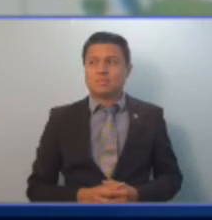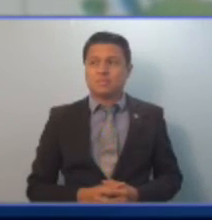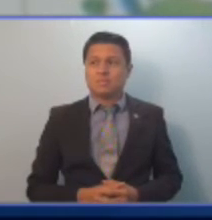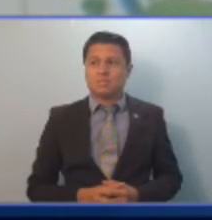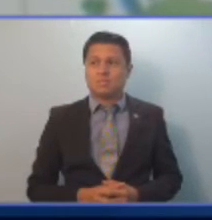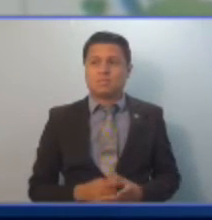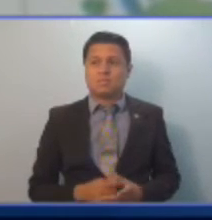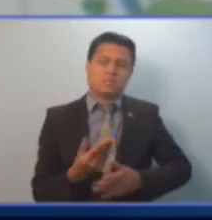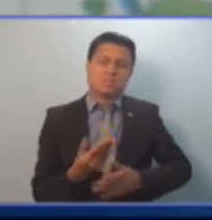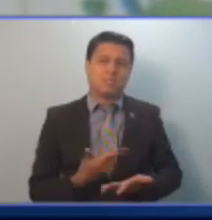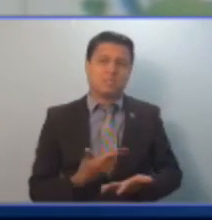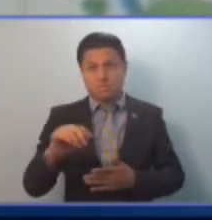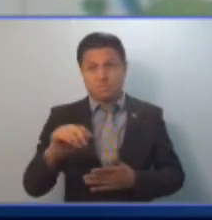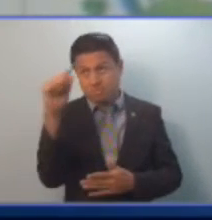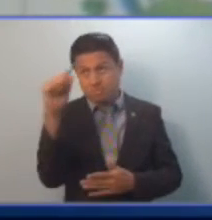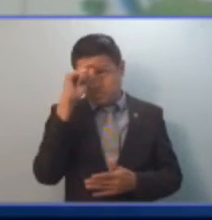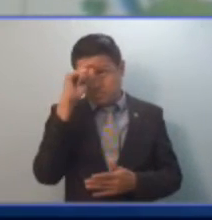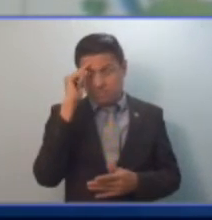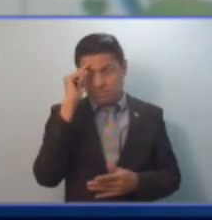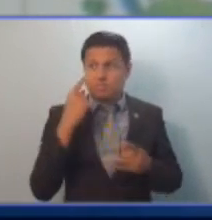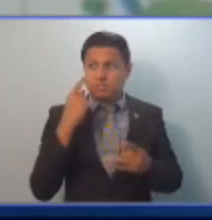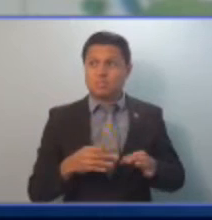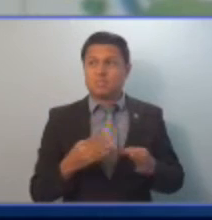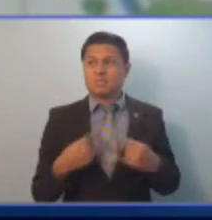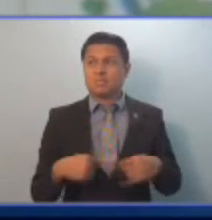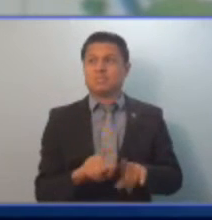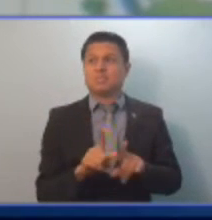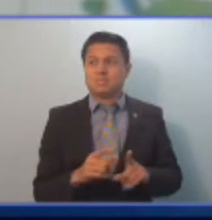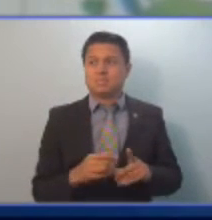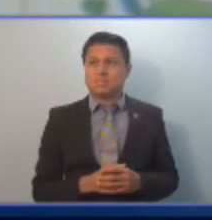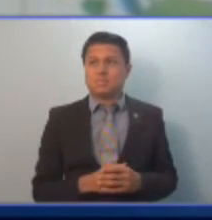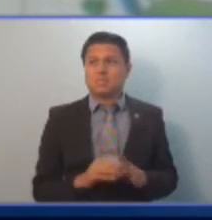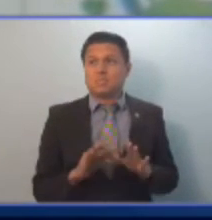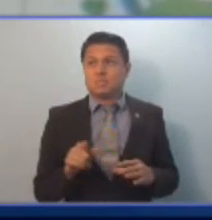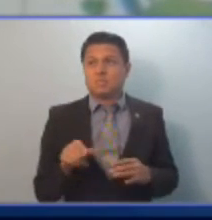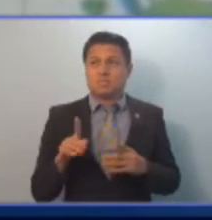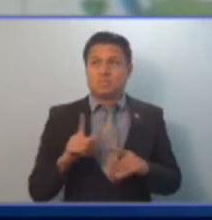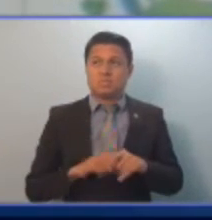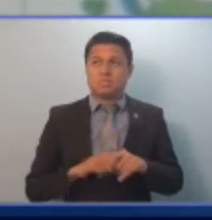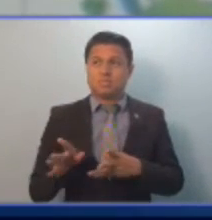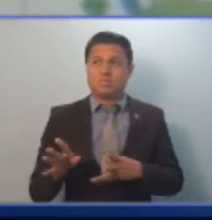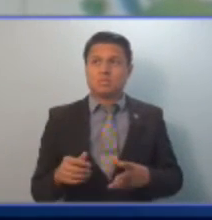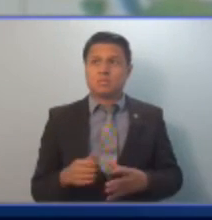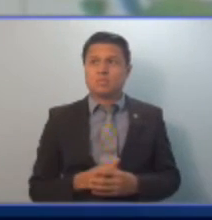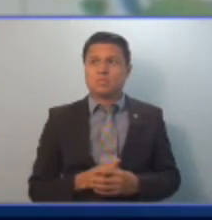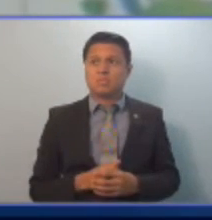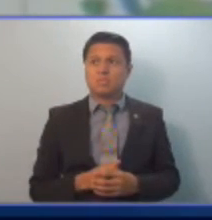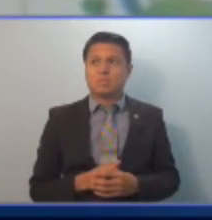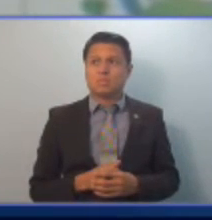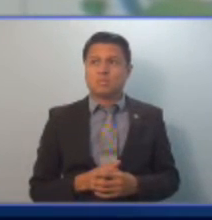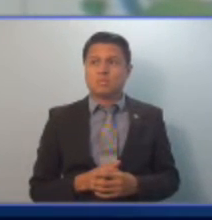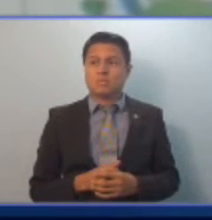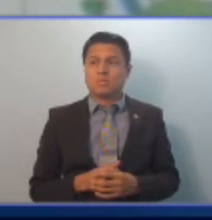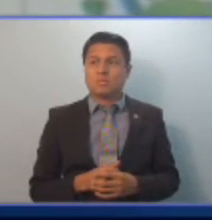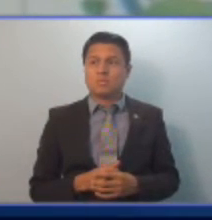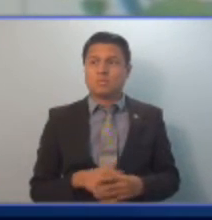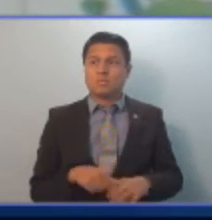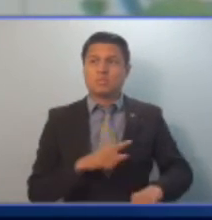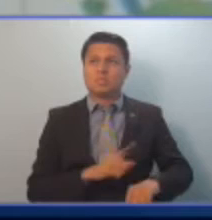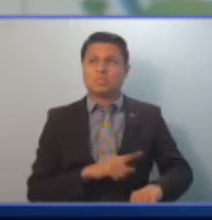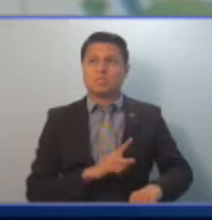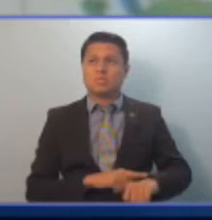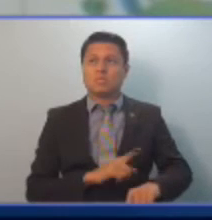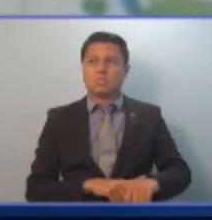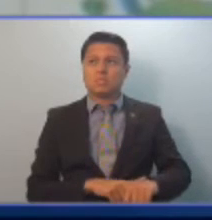en ese esfuerzo de ir mejorando o dejar mejor posicionados los derechos a la hora de un